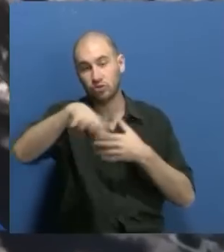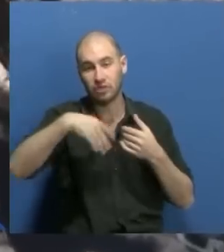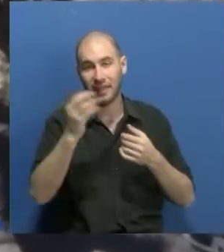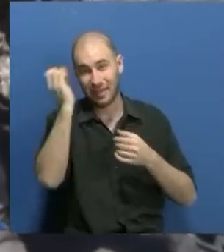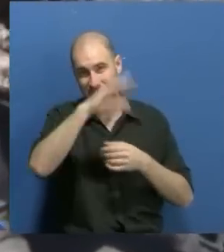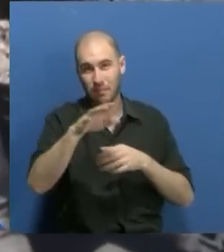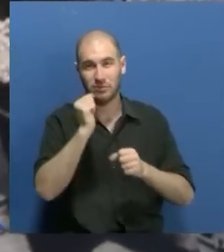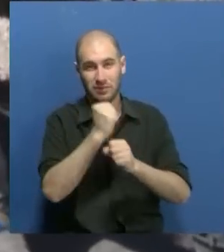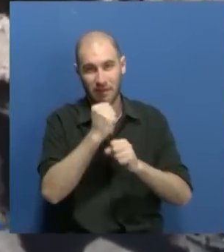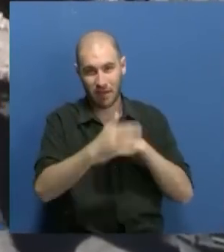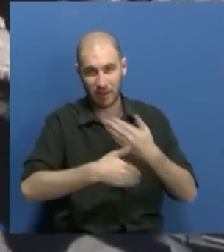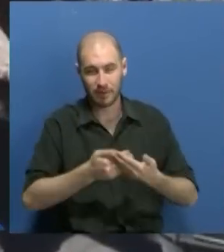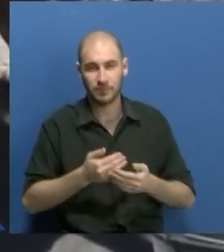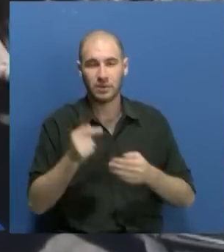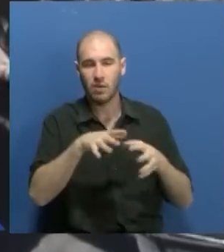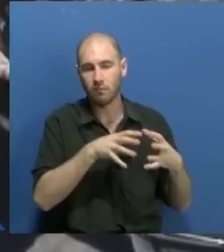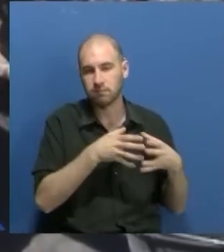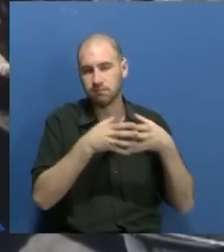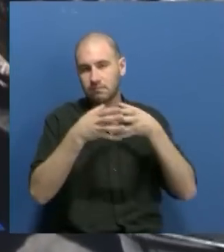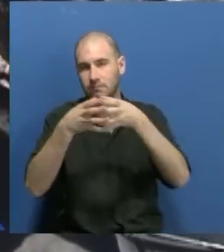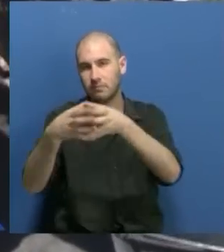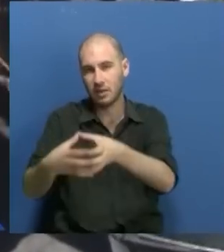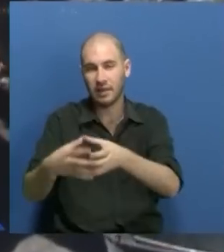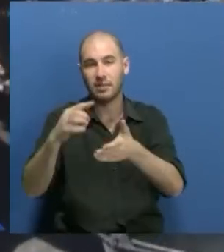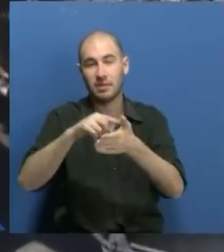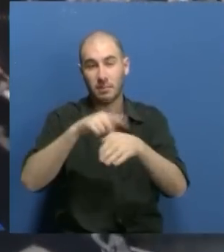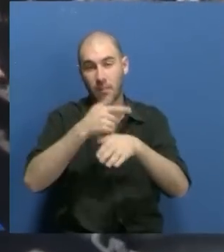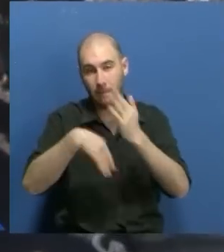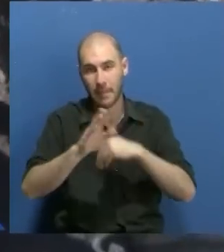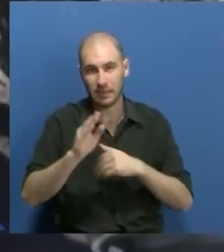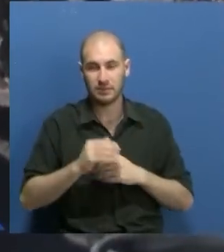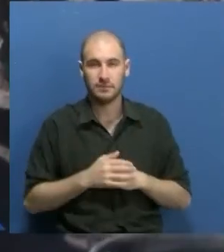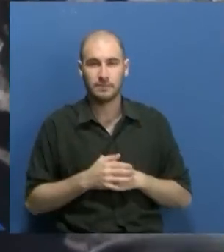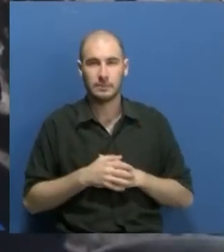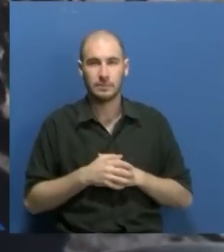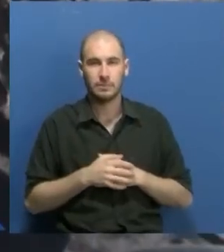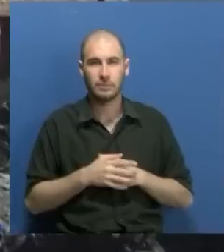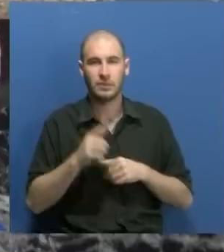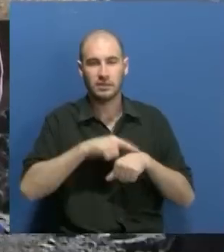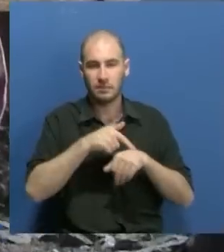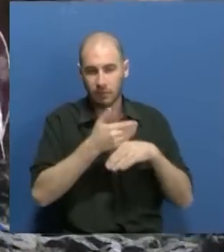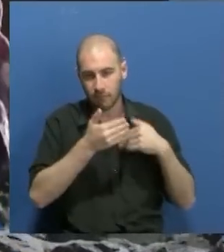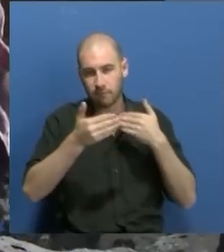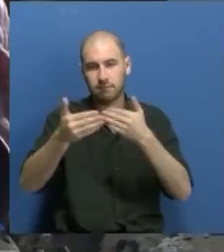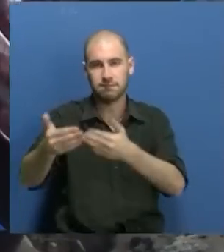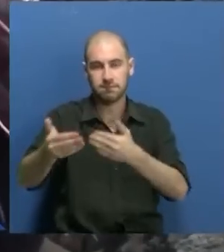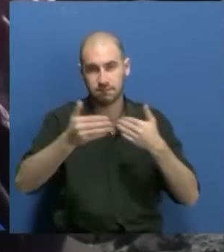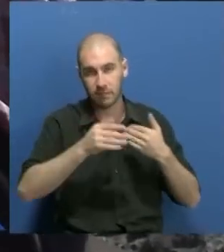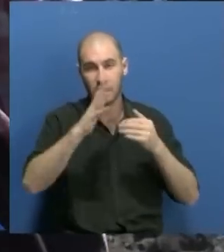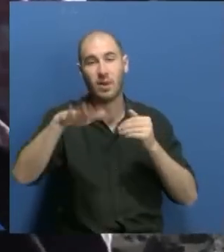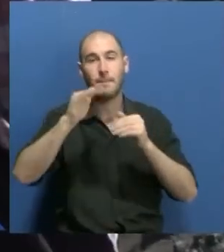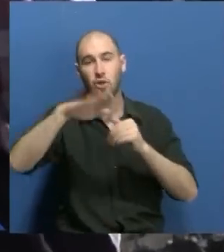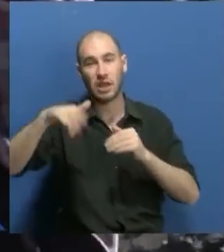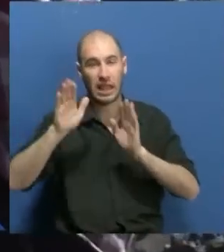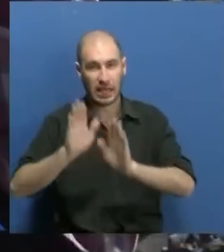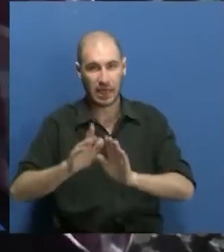agropastoriles que se están moviendo más tiempo y con sea, durante más tiempo con la estadía en cordillera